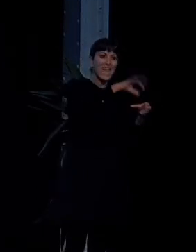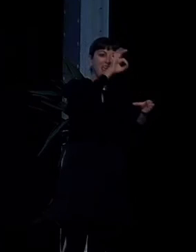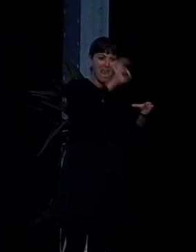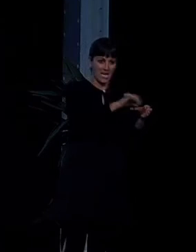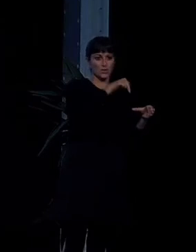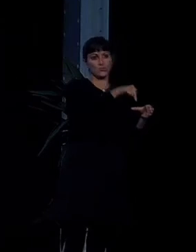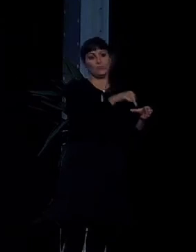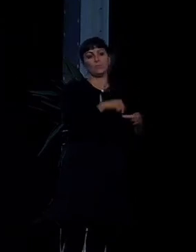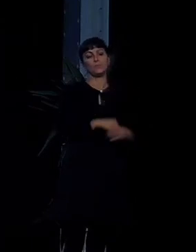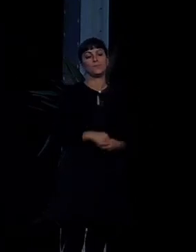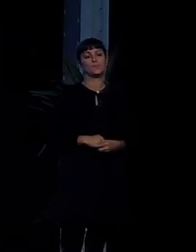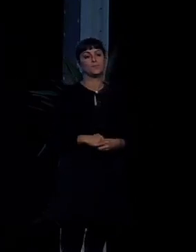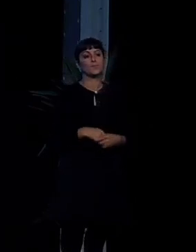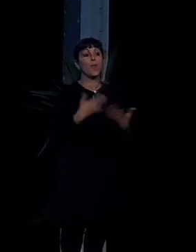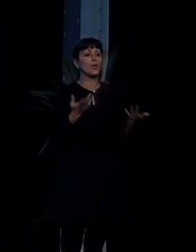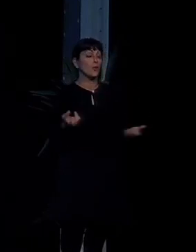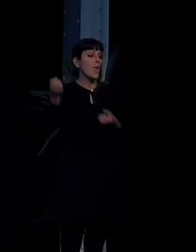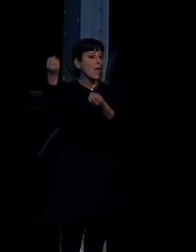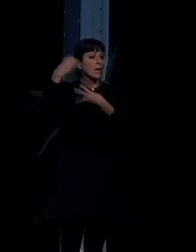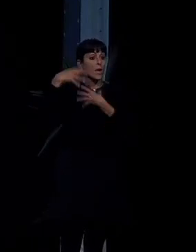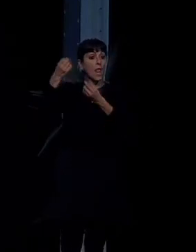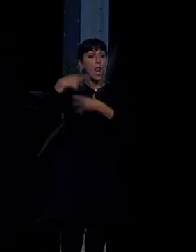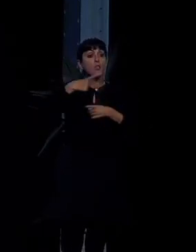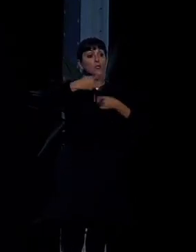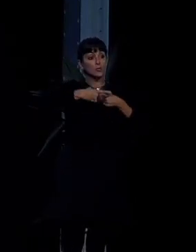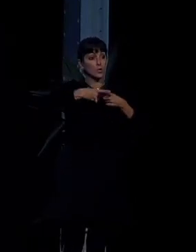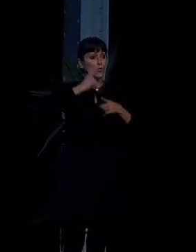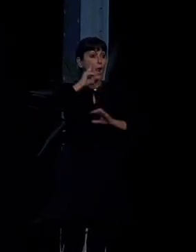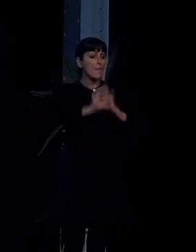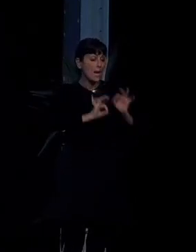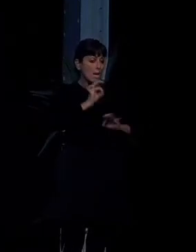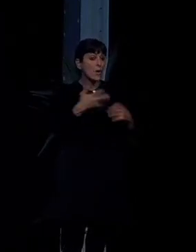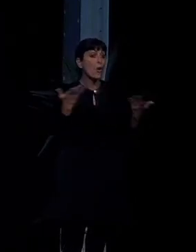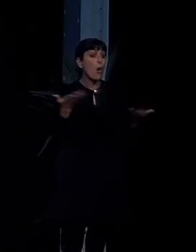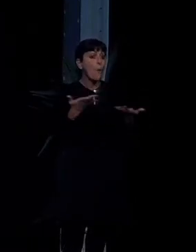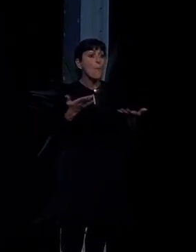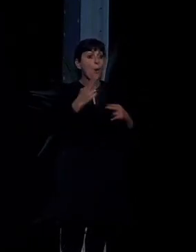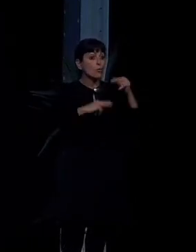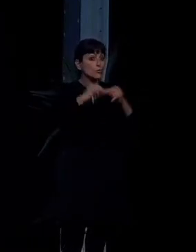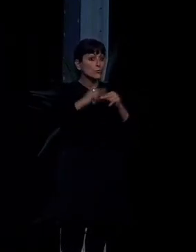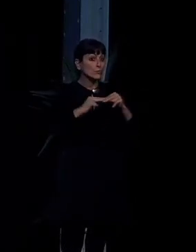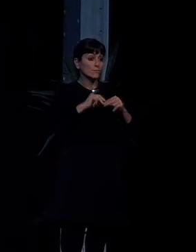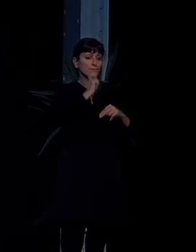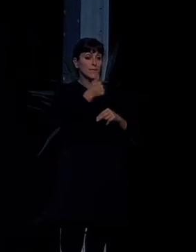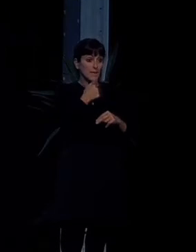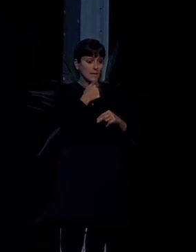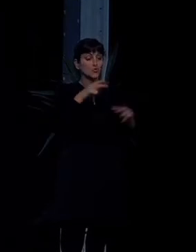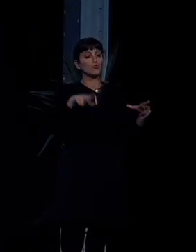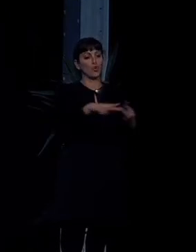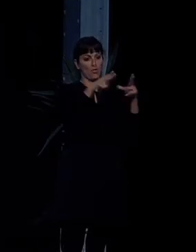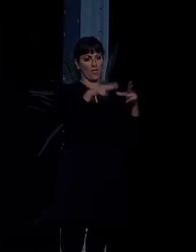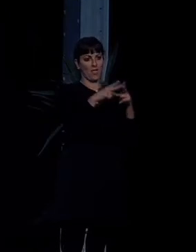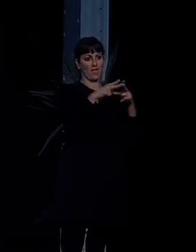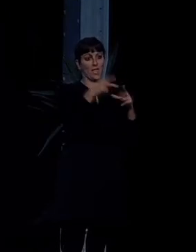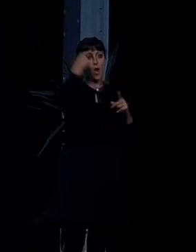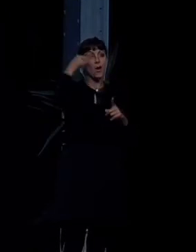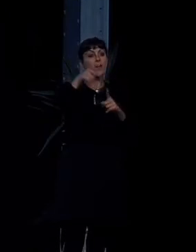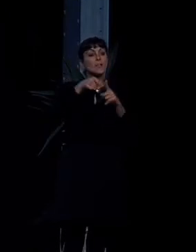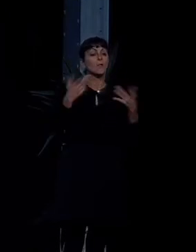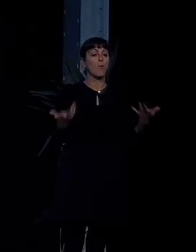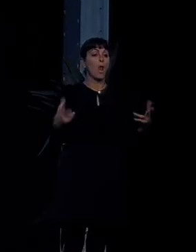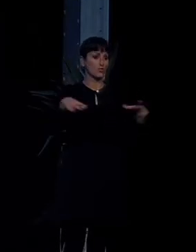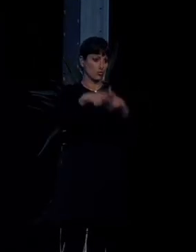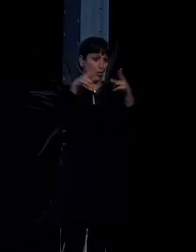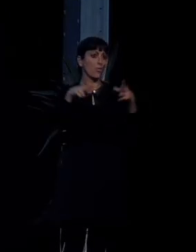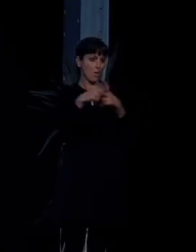que los relatos sobre el peligro sexual los construye la sociedad y tienen una función social, y esta función social es proteger